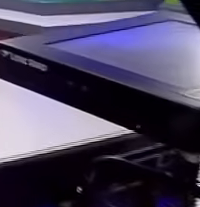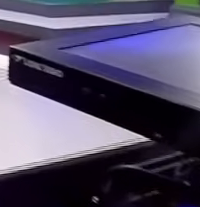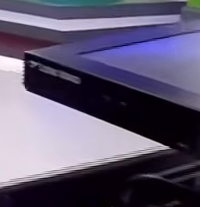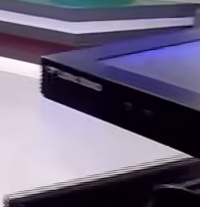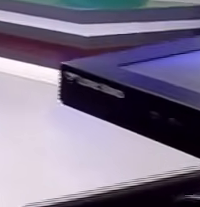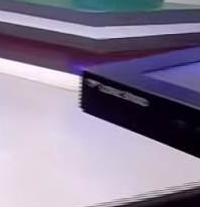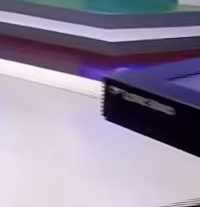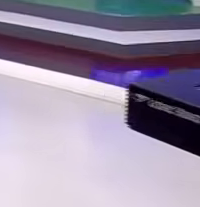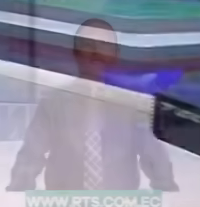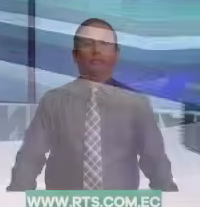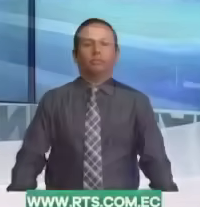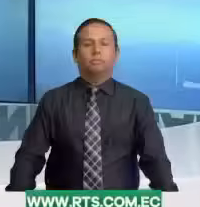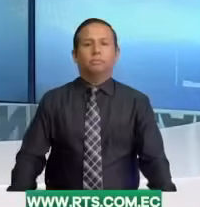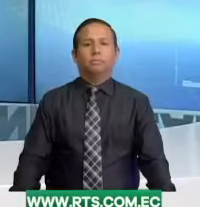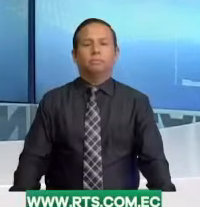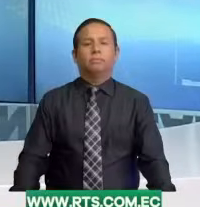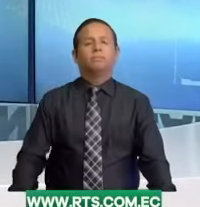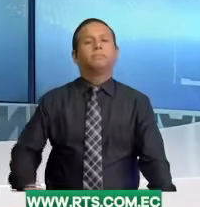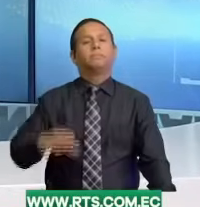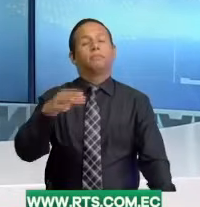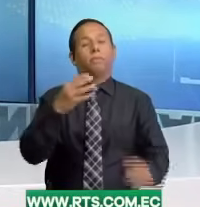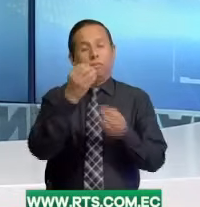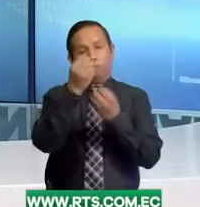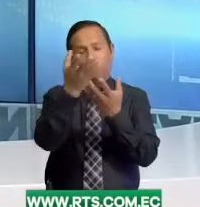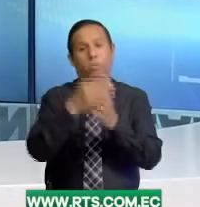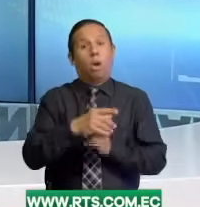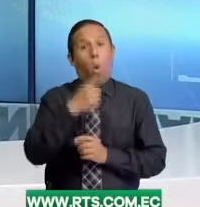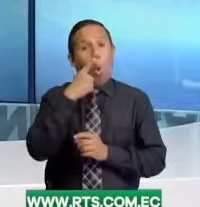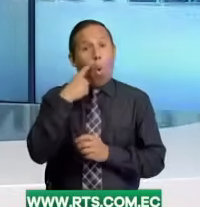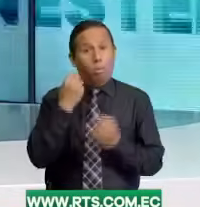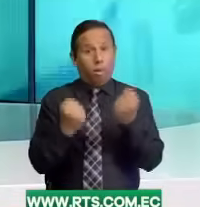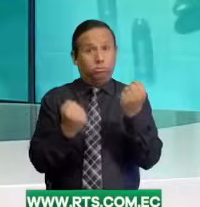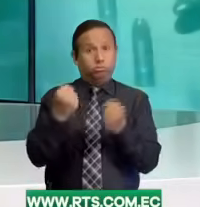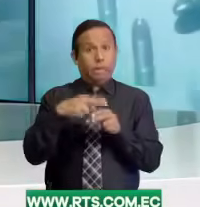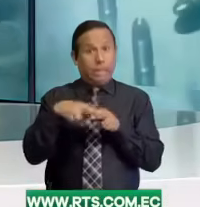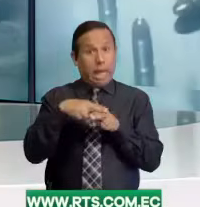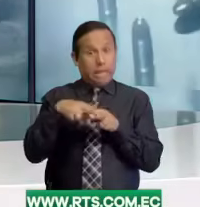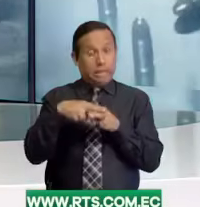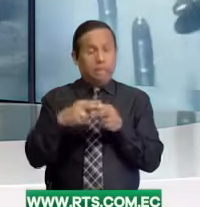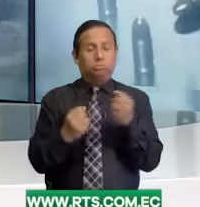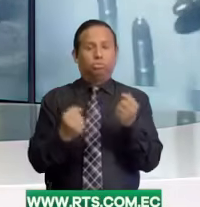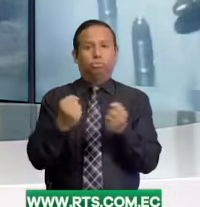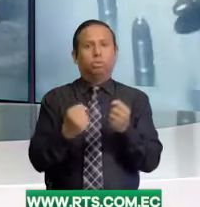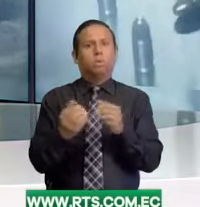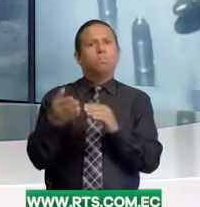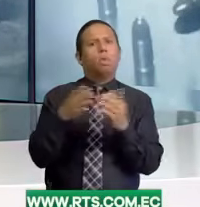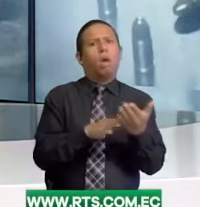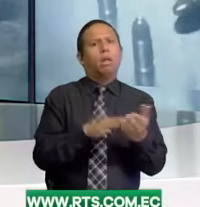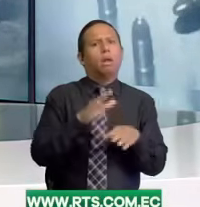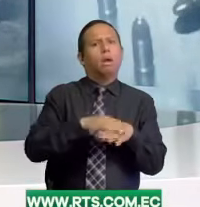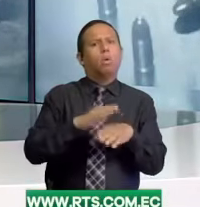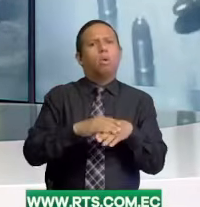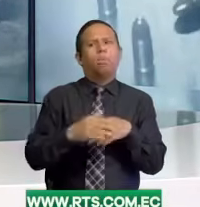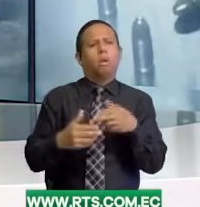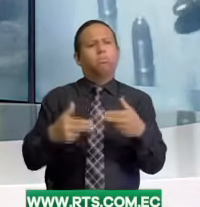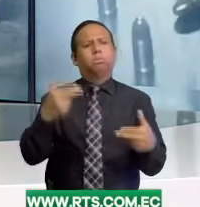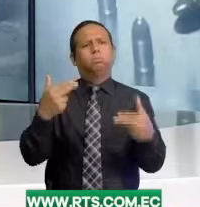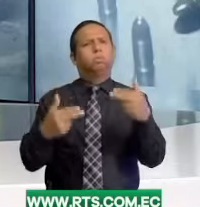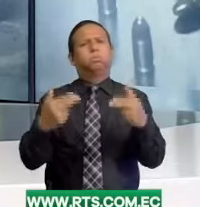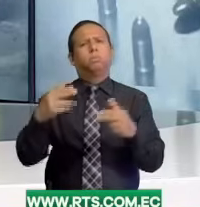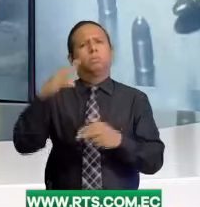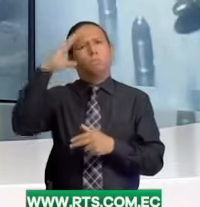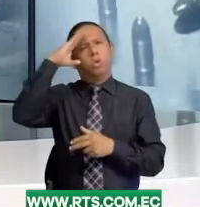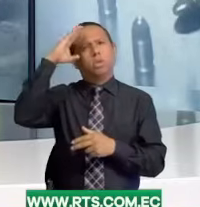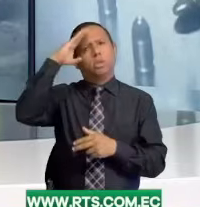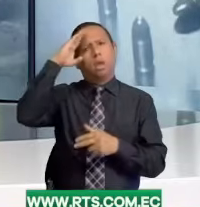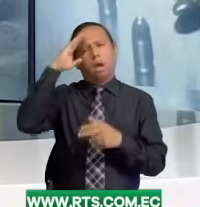Más noticias, amigos. El conductor de un taxi murió tras un enfrentamiento a bala con la policía en la comuna Valdivia del cantón